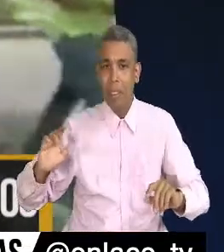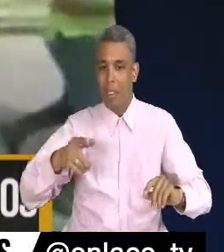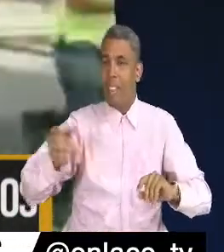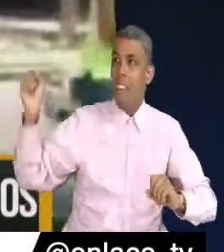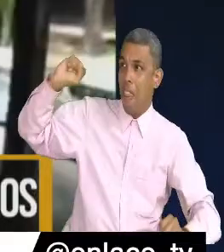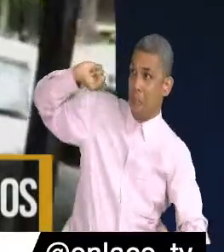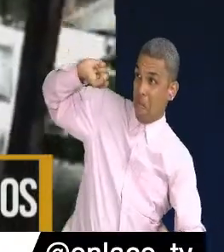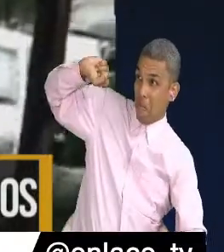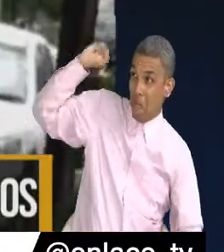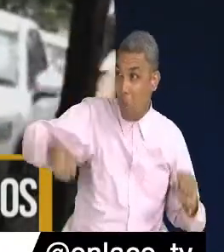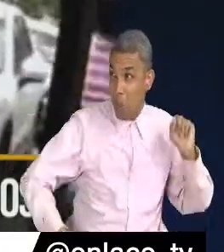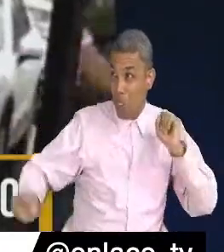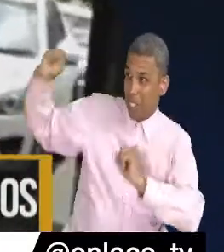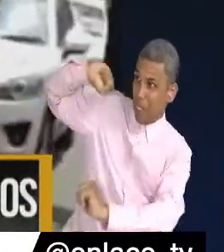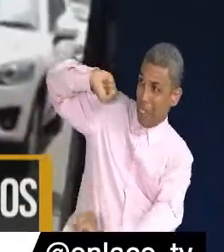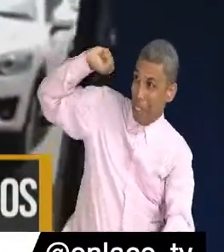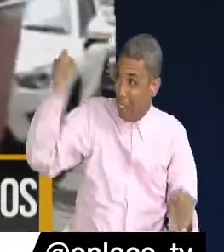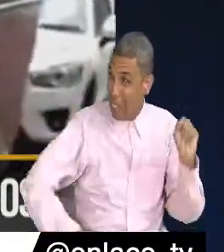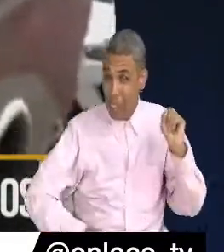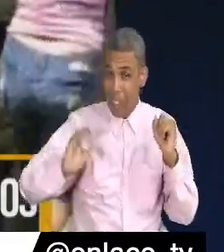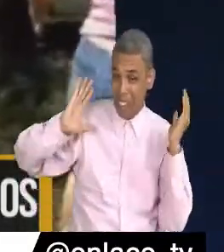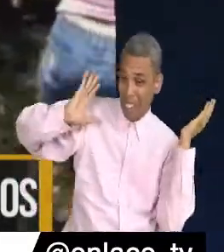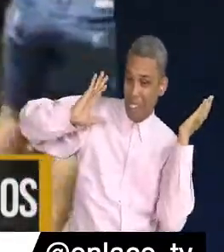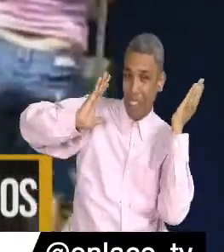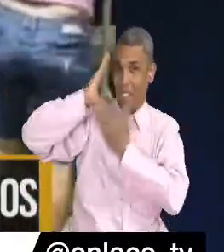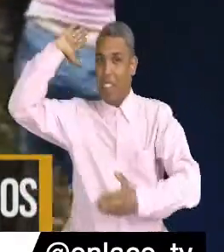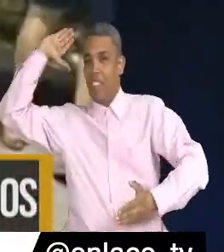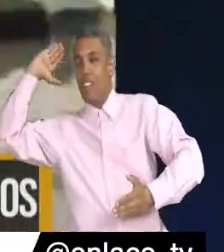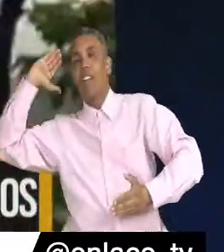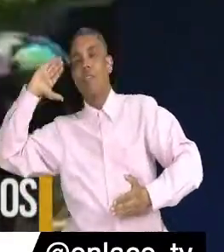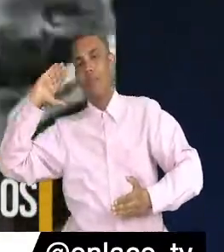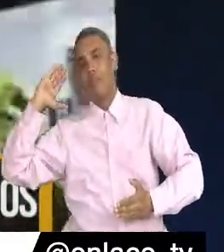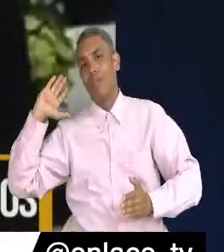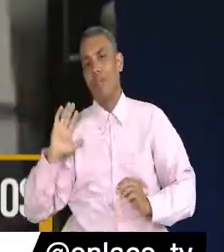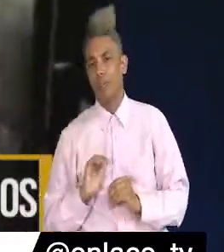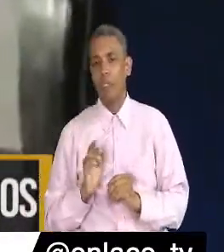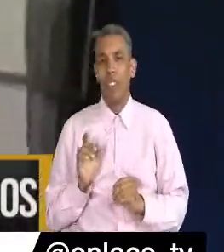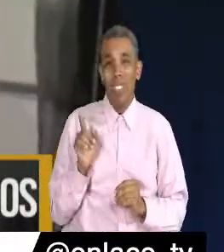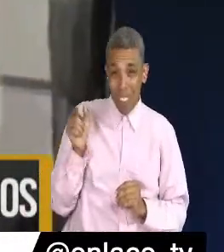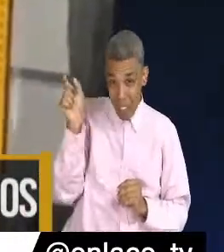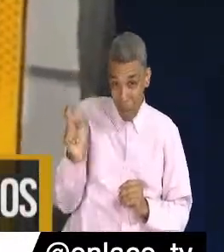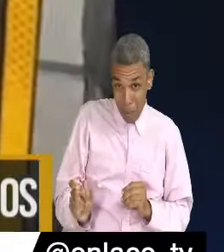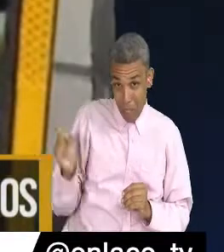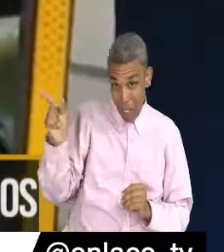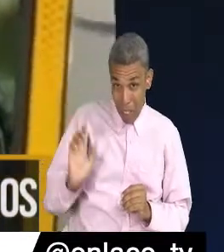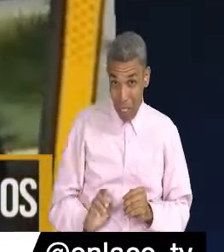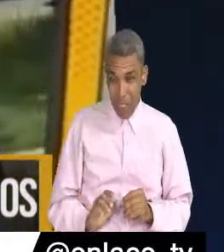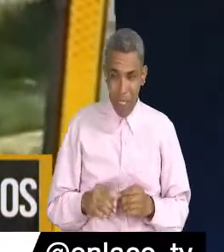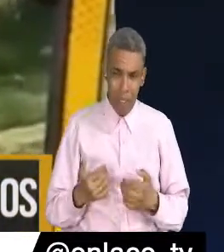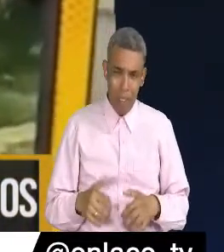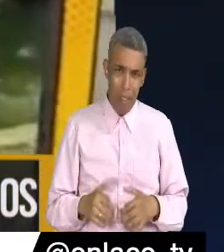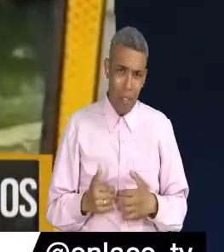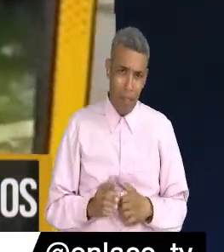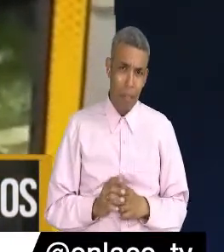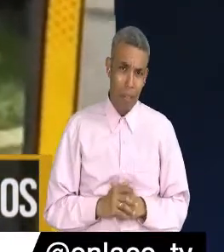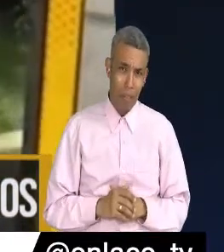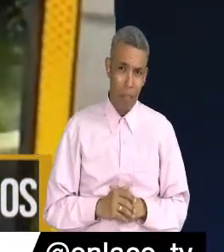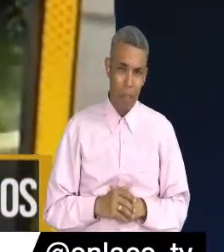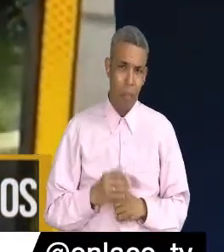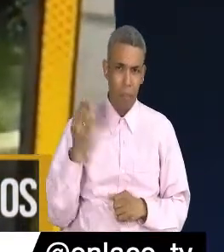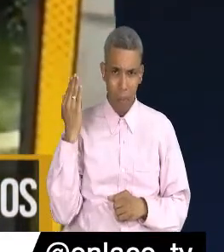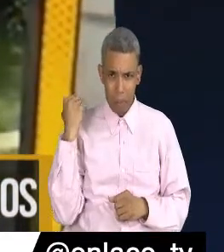machetazos. En estos momentos, pues, él se encuentra bastante delicado, bastante comprometido. Anoche entró a cirugía